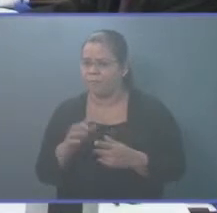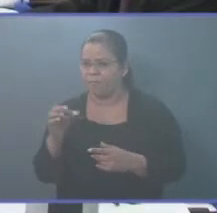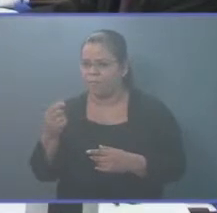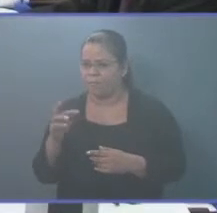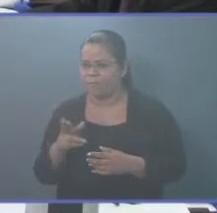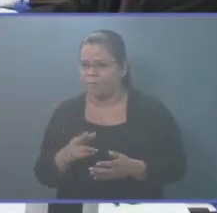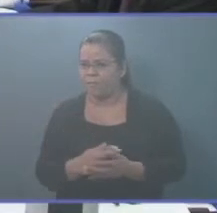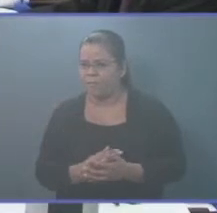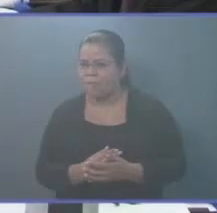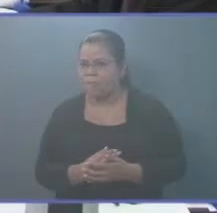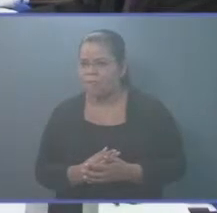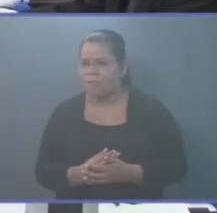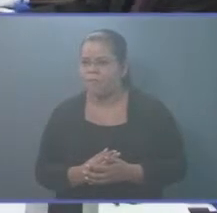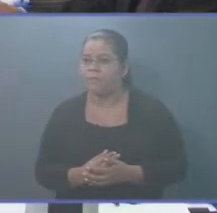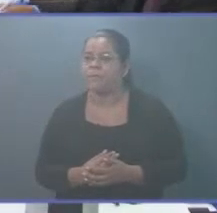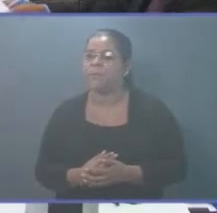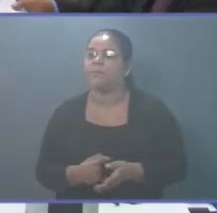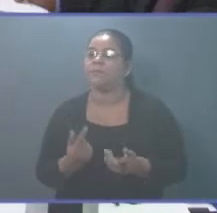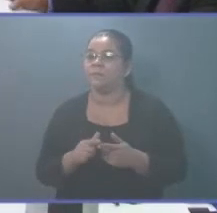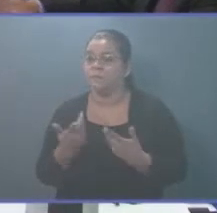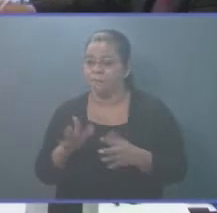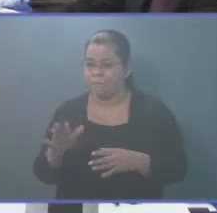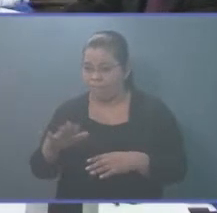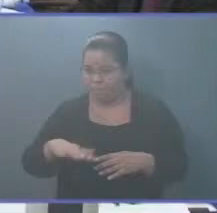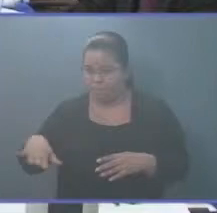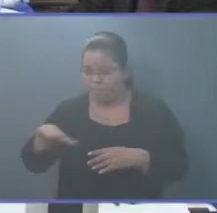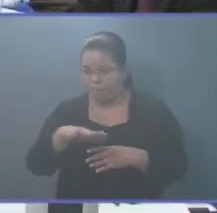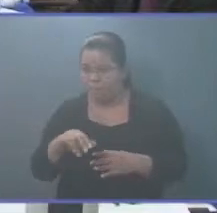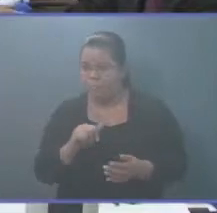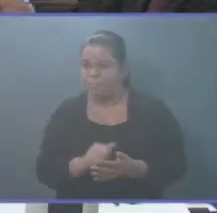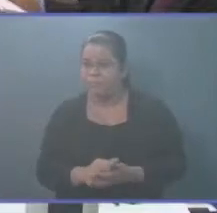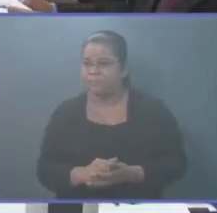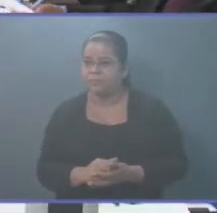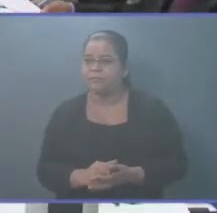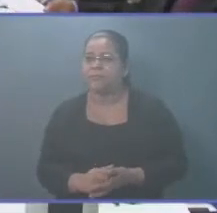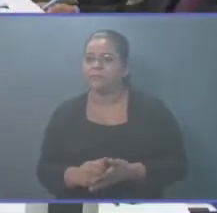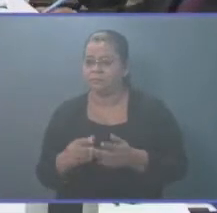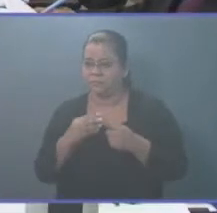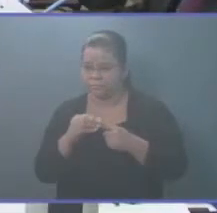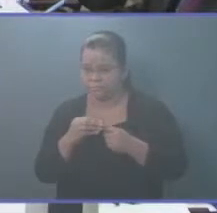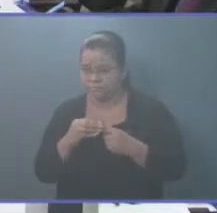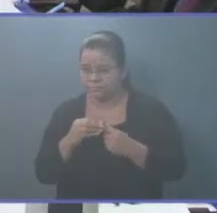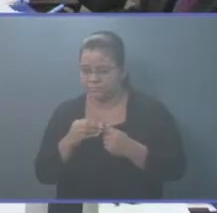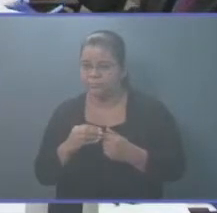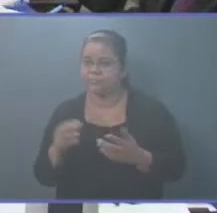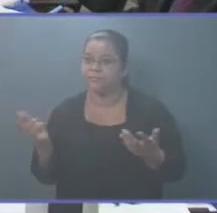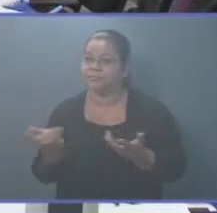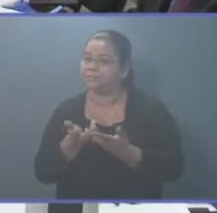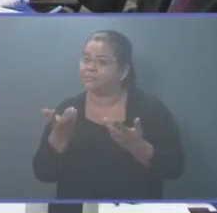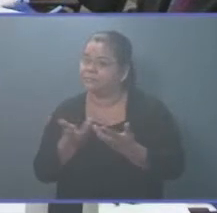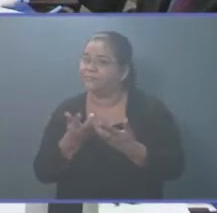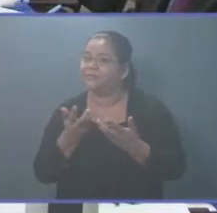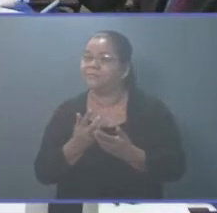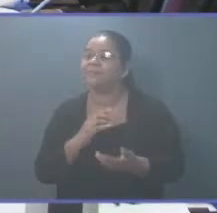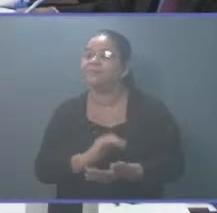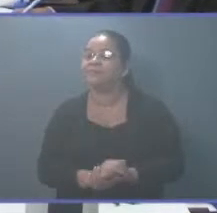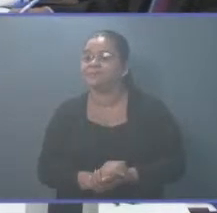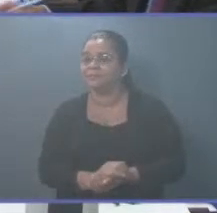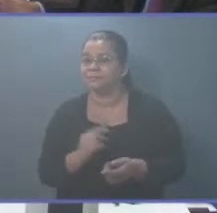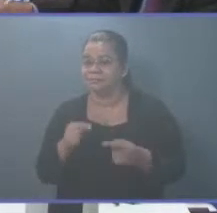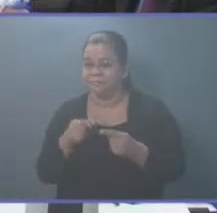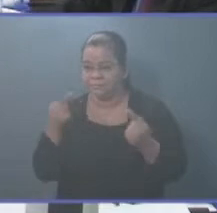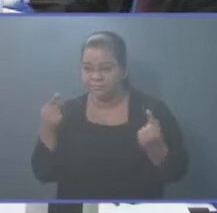Ajá, y el área de investigación especializada contra el delito de